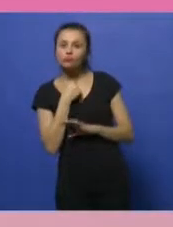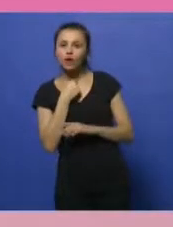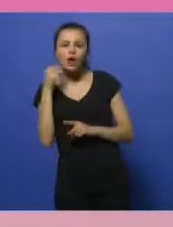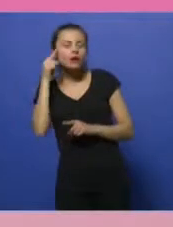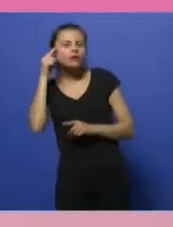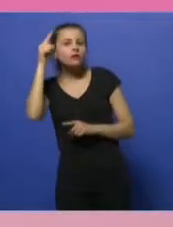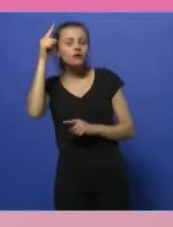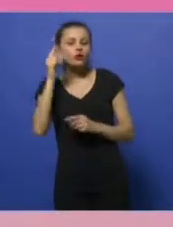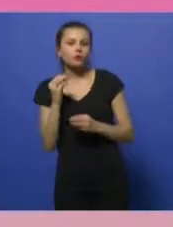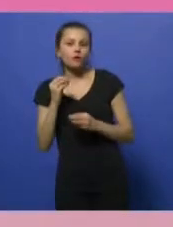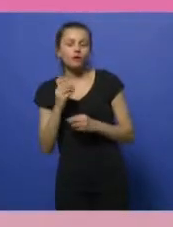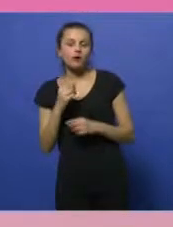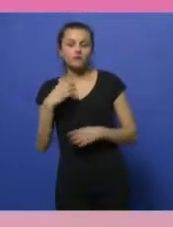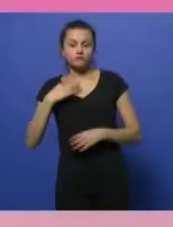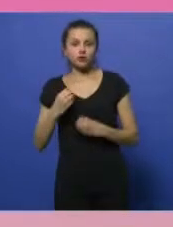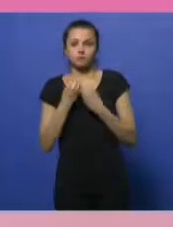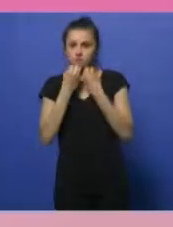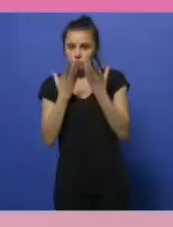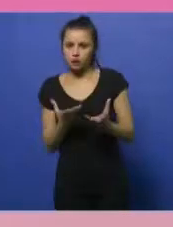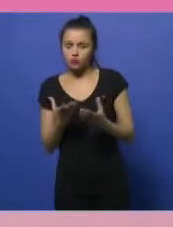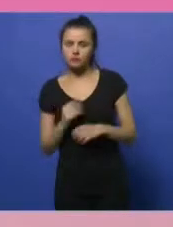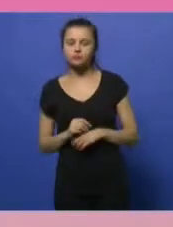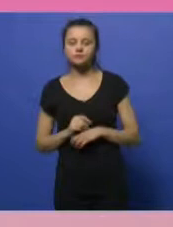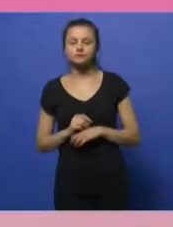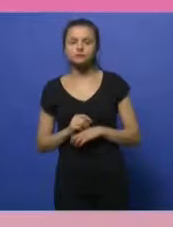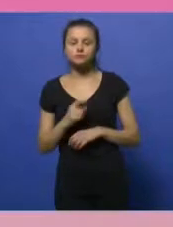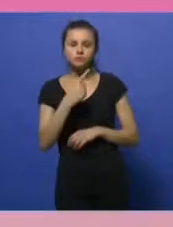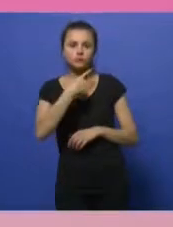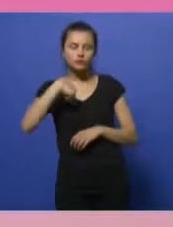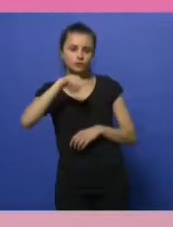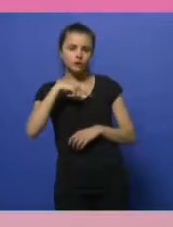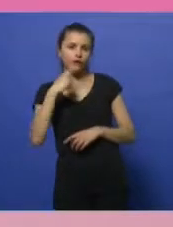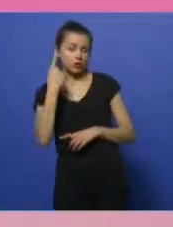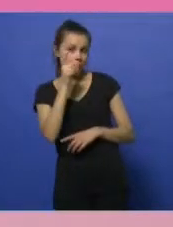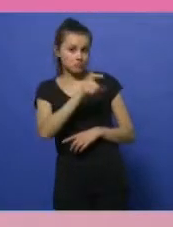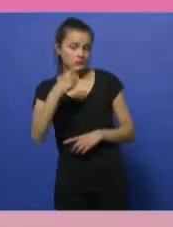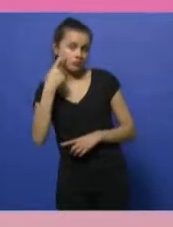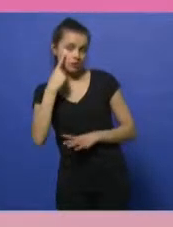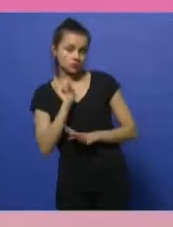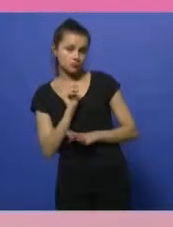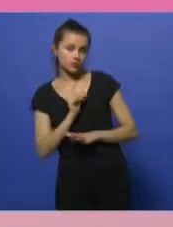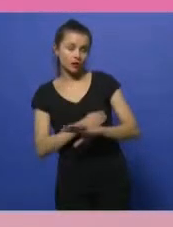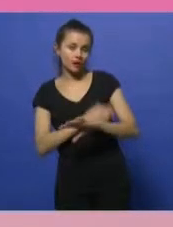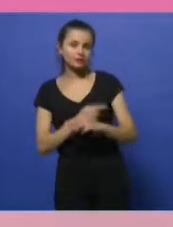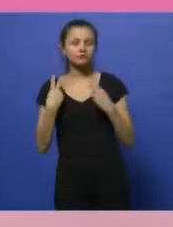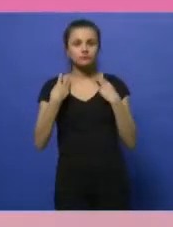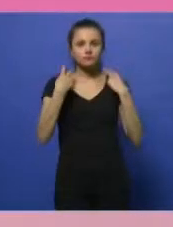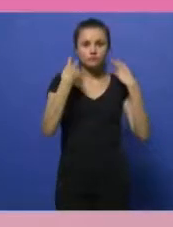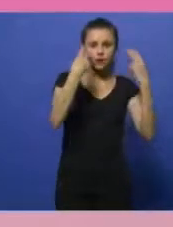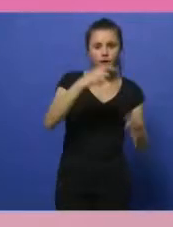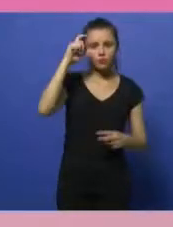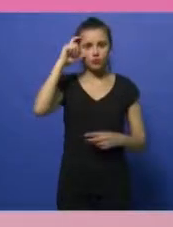es mejorarle la calidad de vida. Nosotros tuvimos, la gente ya nos conoce porque ya hemos hecho otras cosas, porque viajamos en enero a